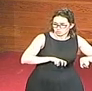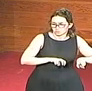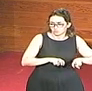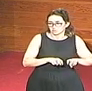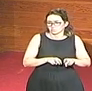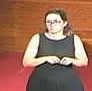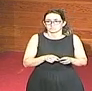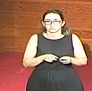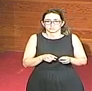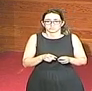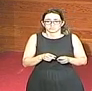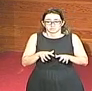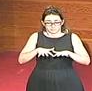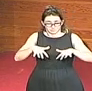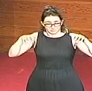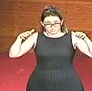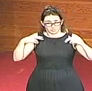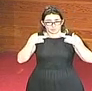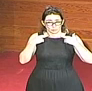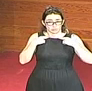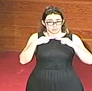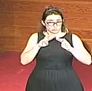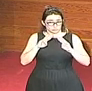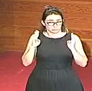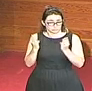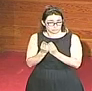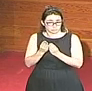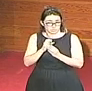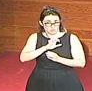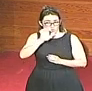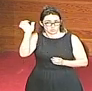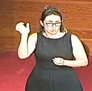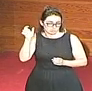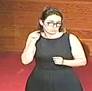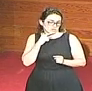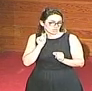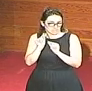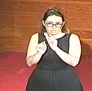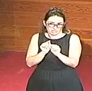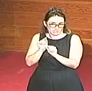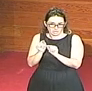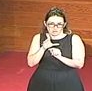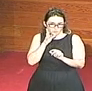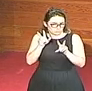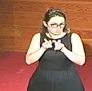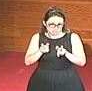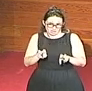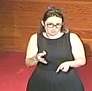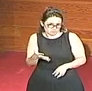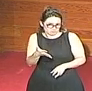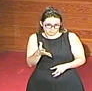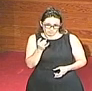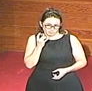Los eurodiputados directamente criticaron, esto ha sido muy gordo en el Parlamento, criticaron cómo se había hecho la investigación.